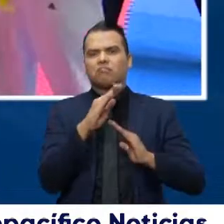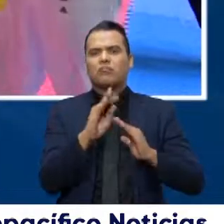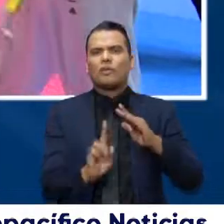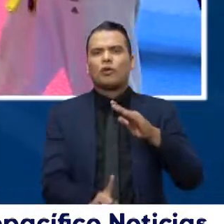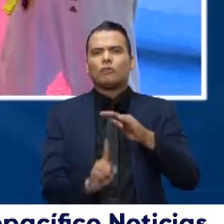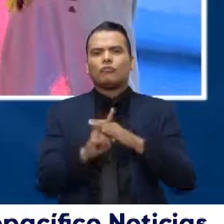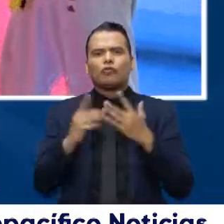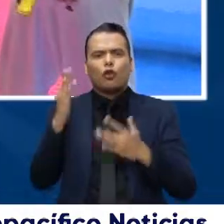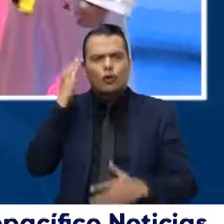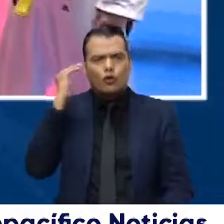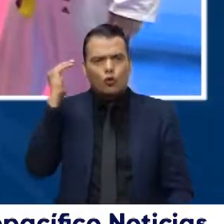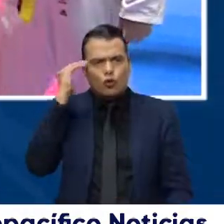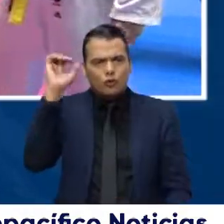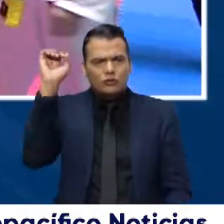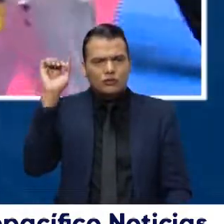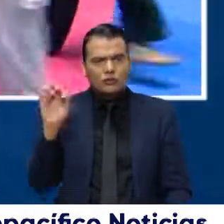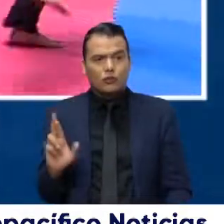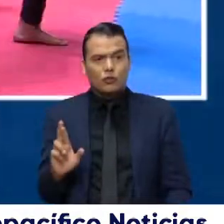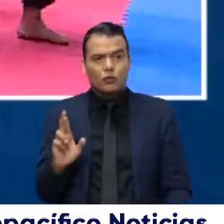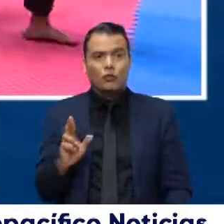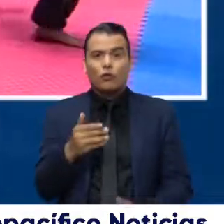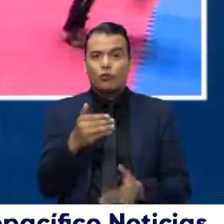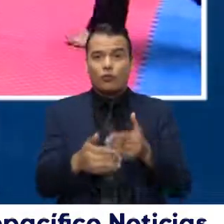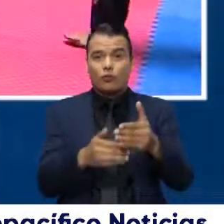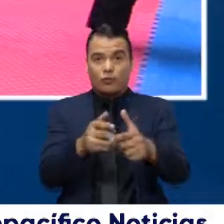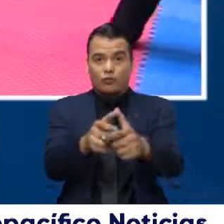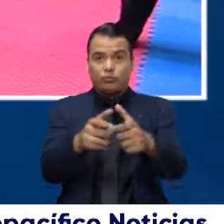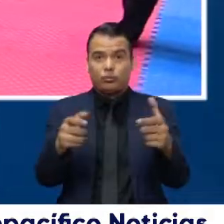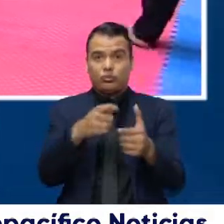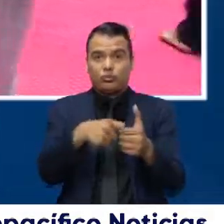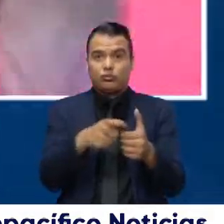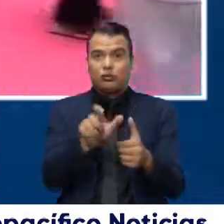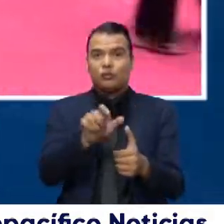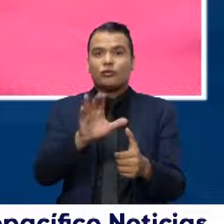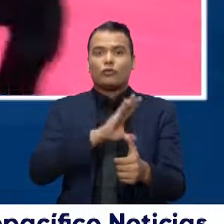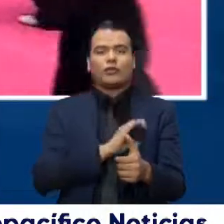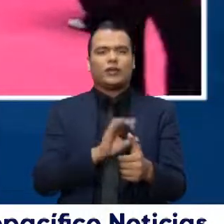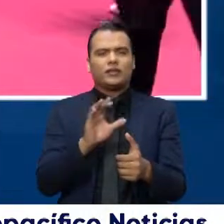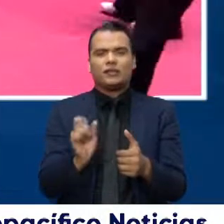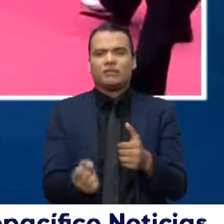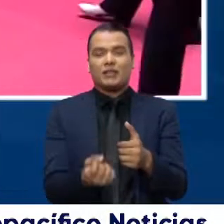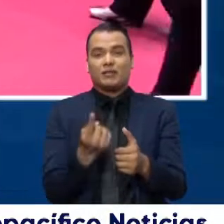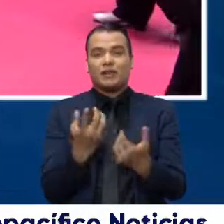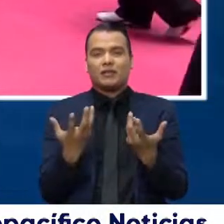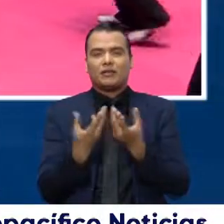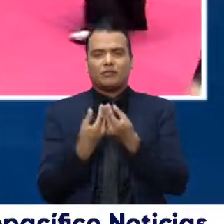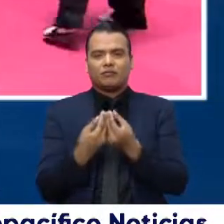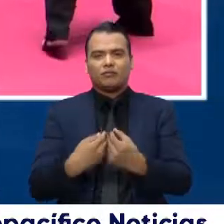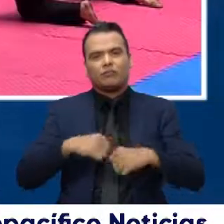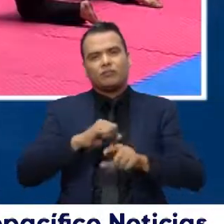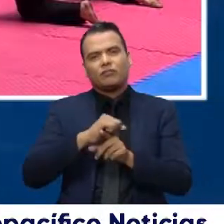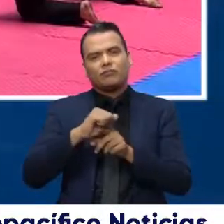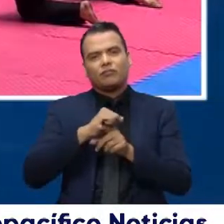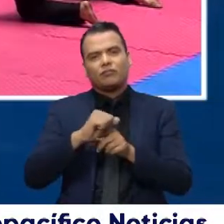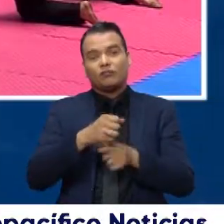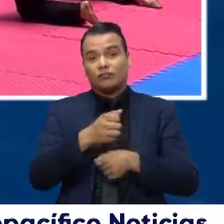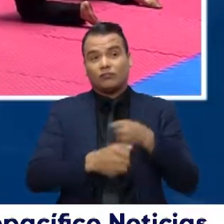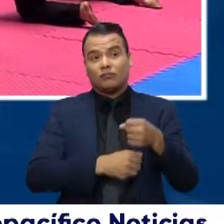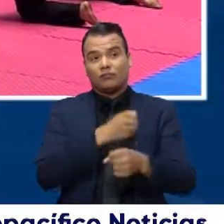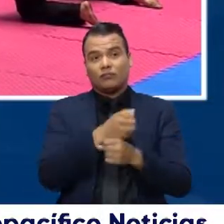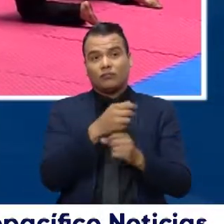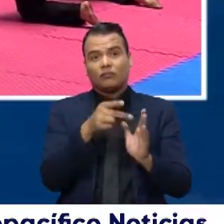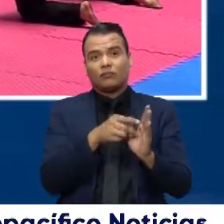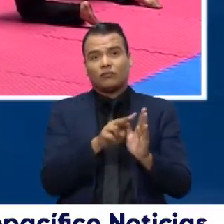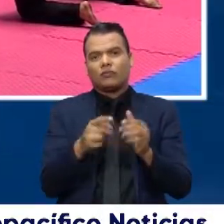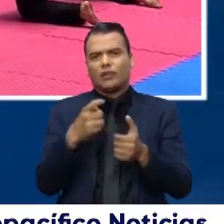Sur y que cada vez tiene más acogida en Cali. Este es el primer campamento que se realiza en el 2022 y ha reunido en este momento a más